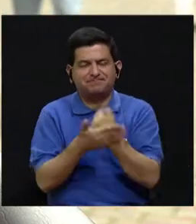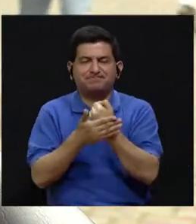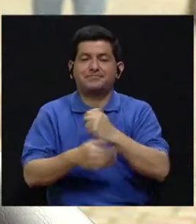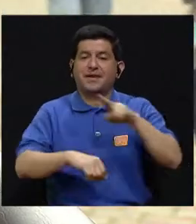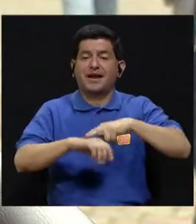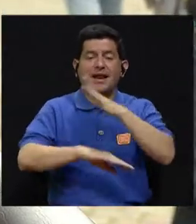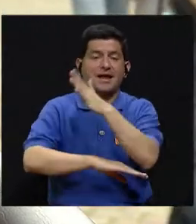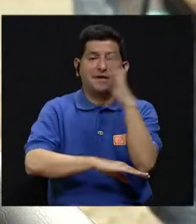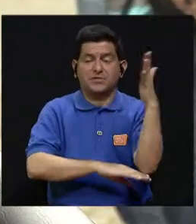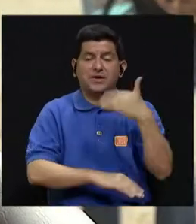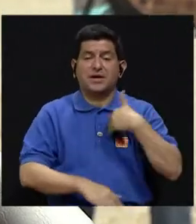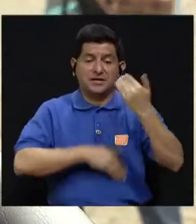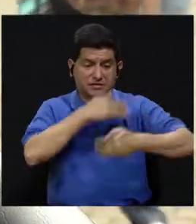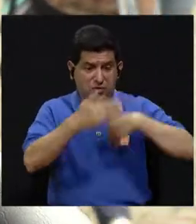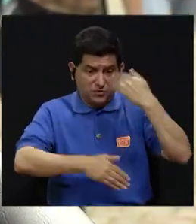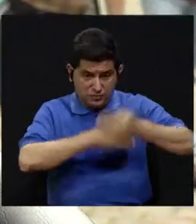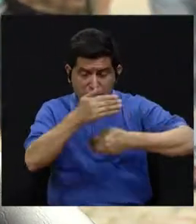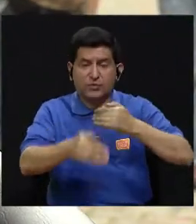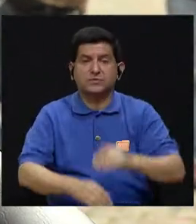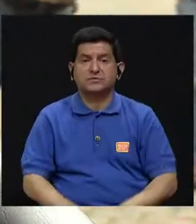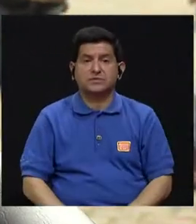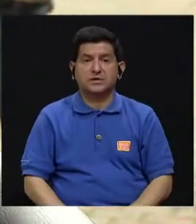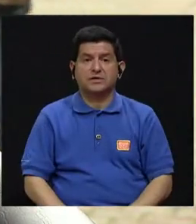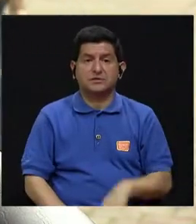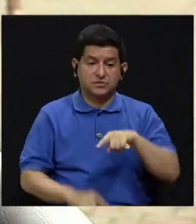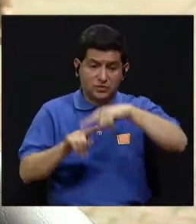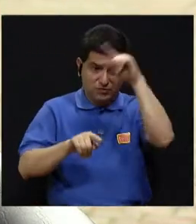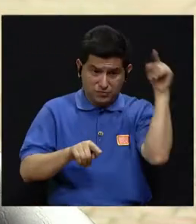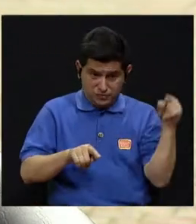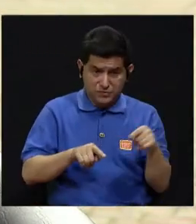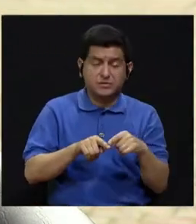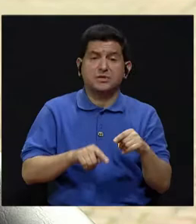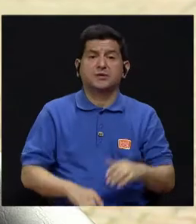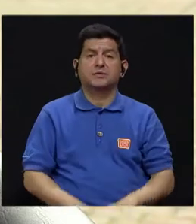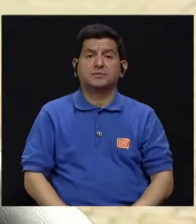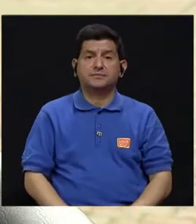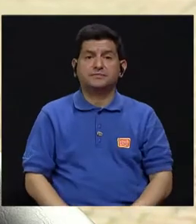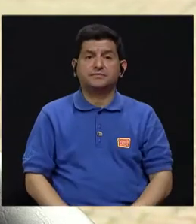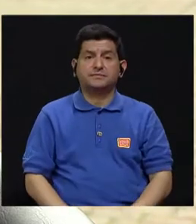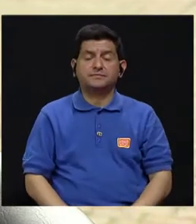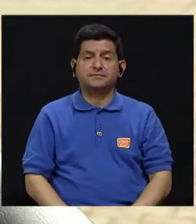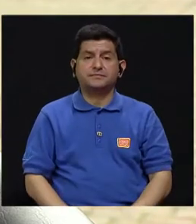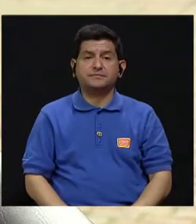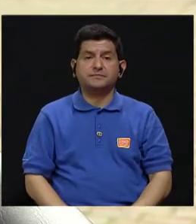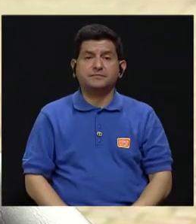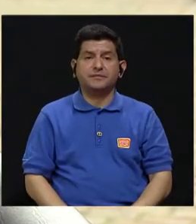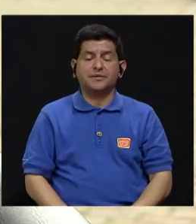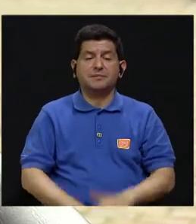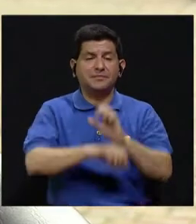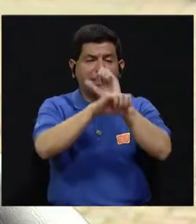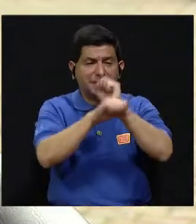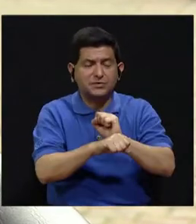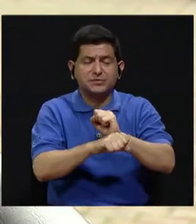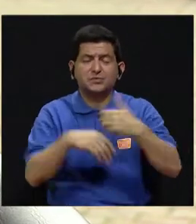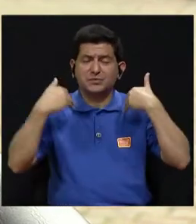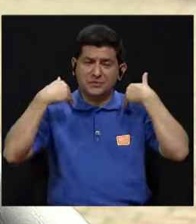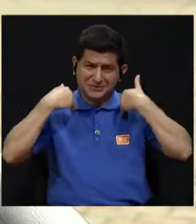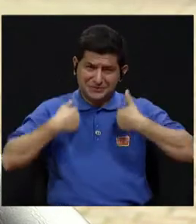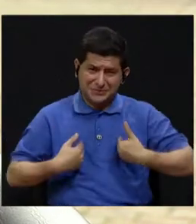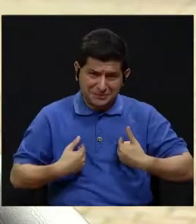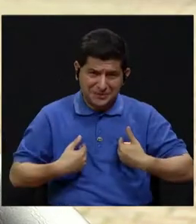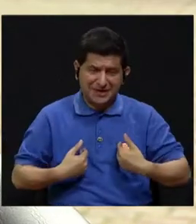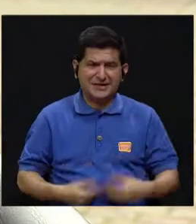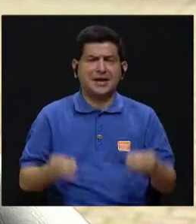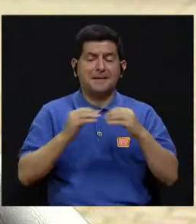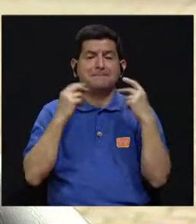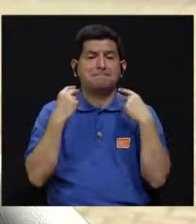Lamentablemente la naturaleza tiene todo un proceso con un ciclo que para los hábitos humanos,